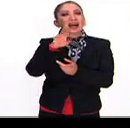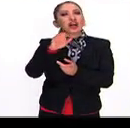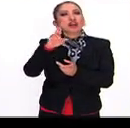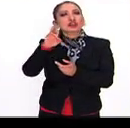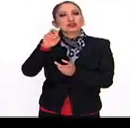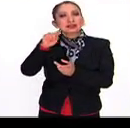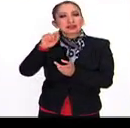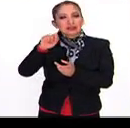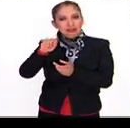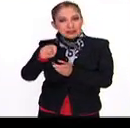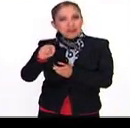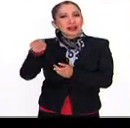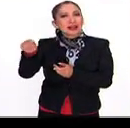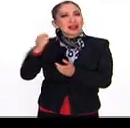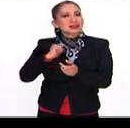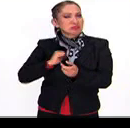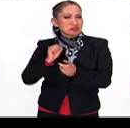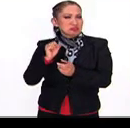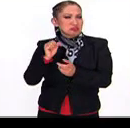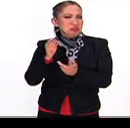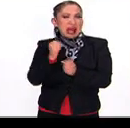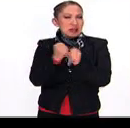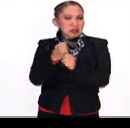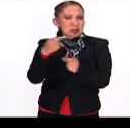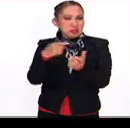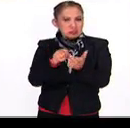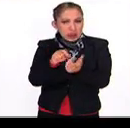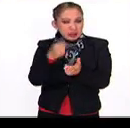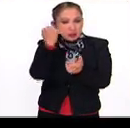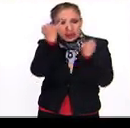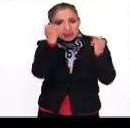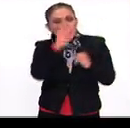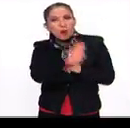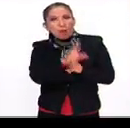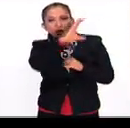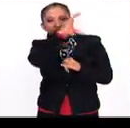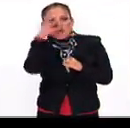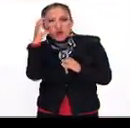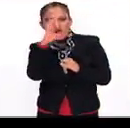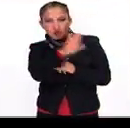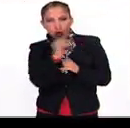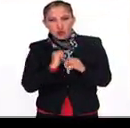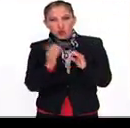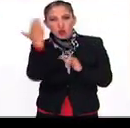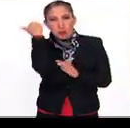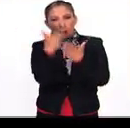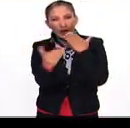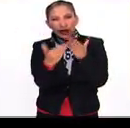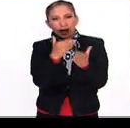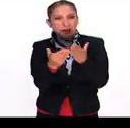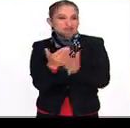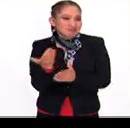años 20 dieron origen a mucho de la idea de la fotografía modernista,